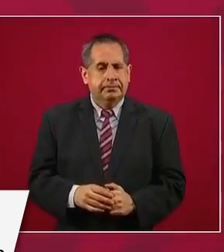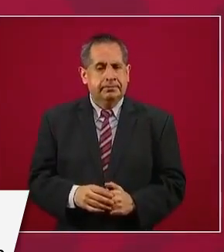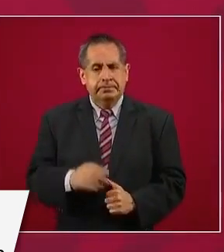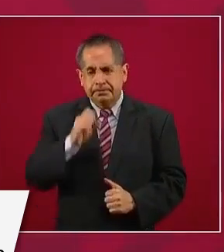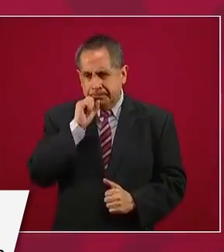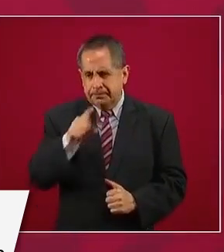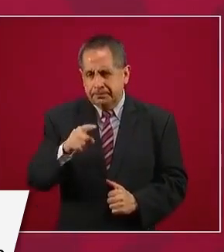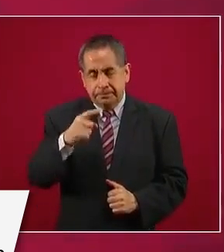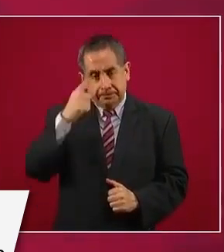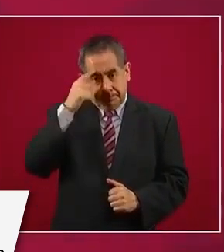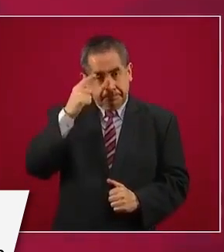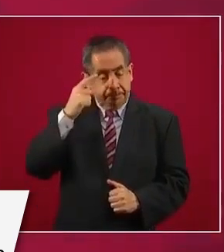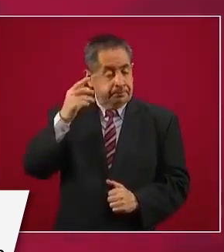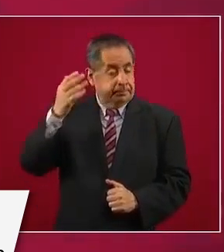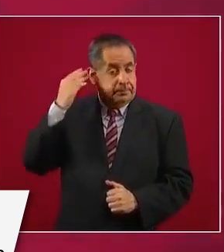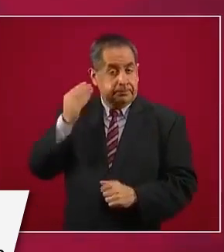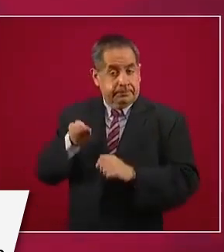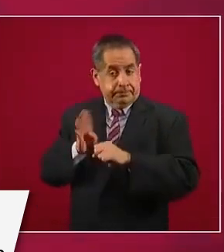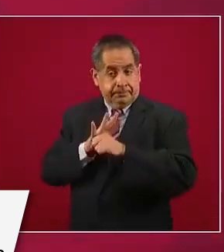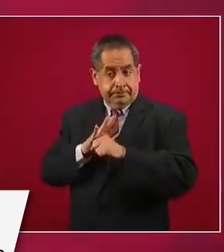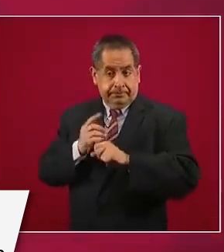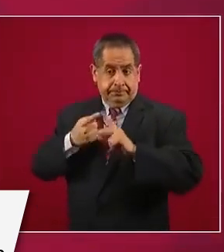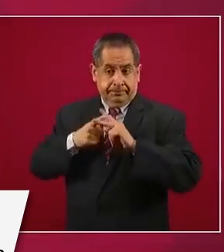Y desde el principio